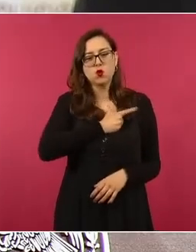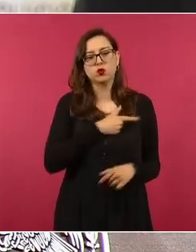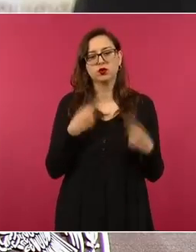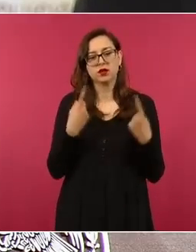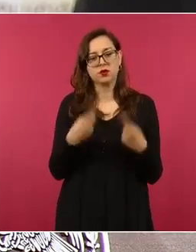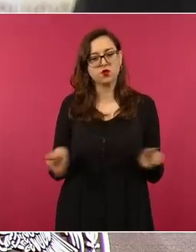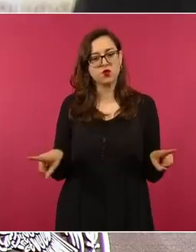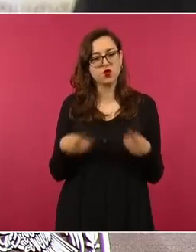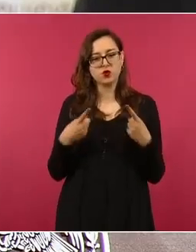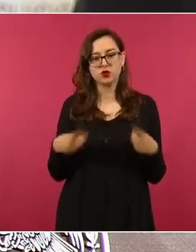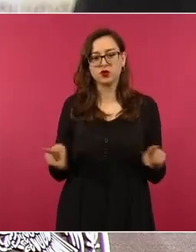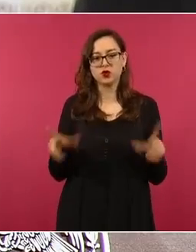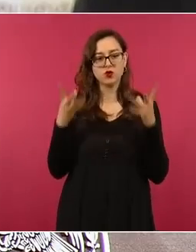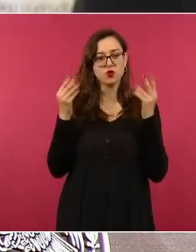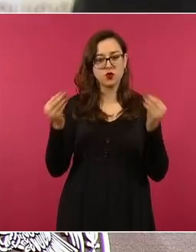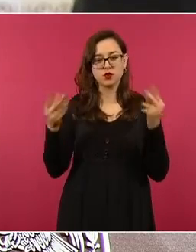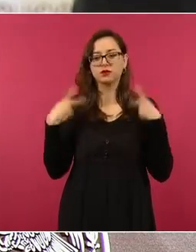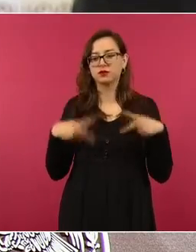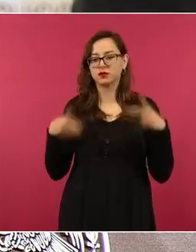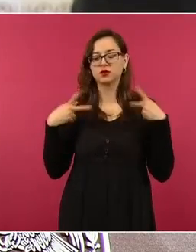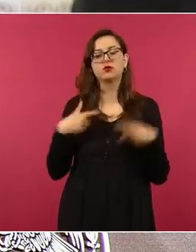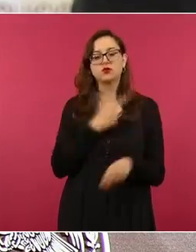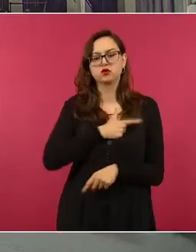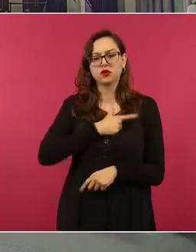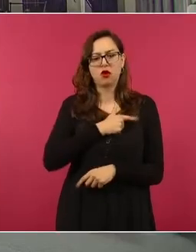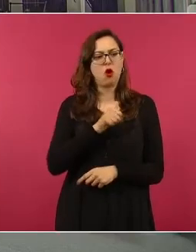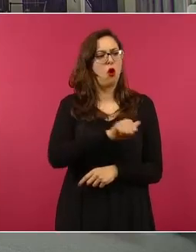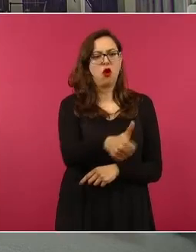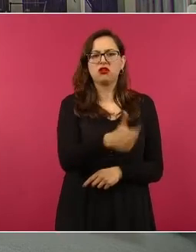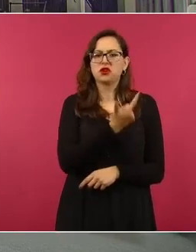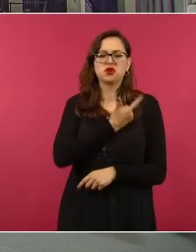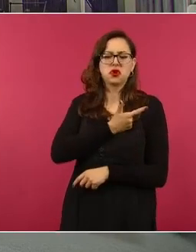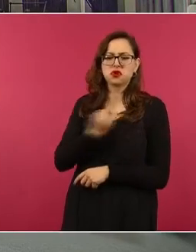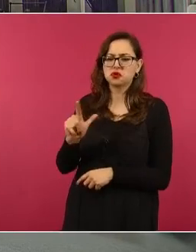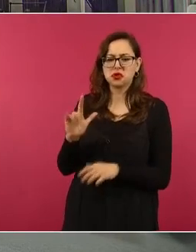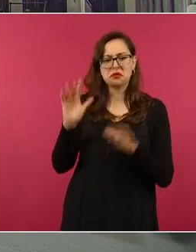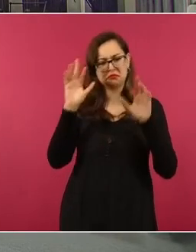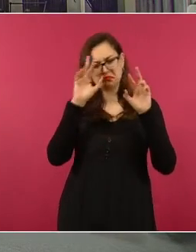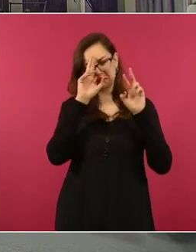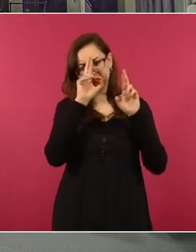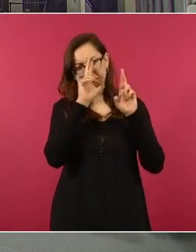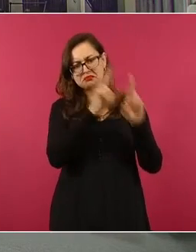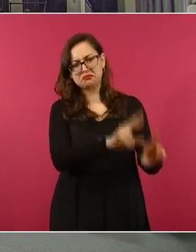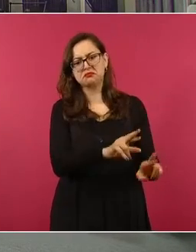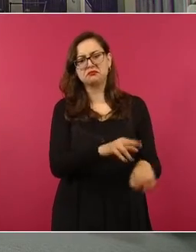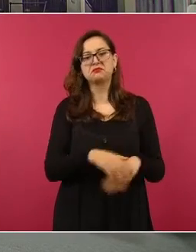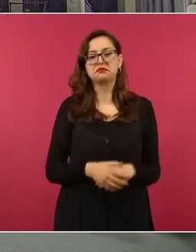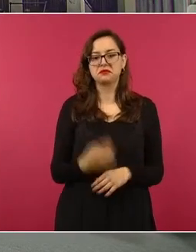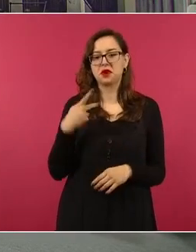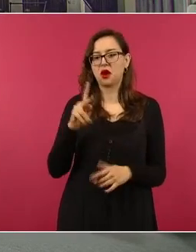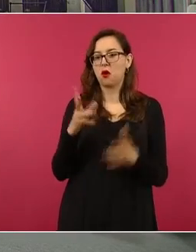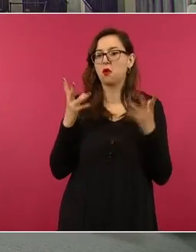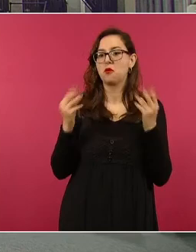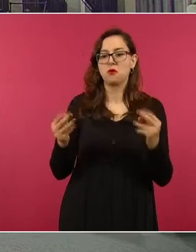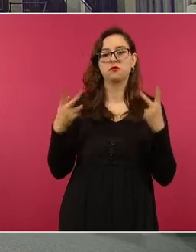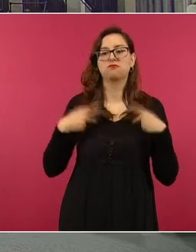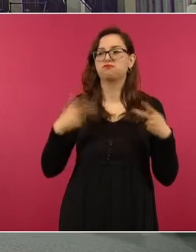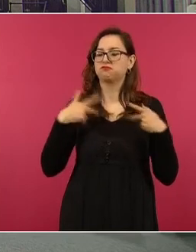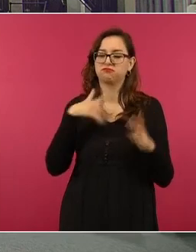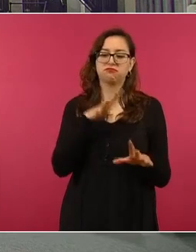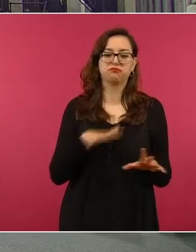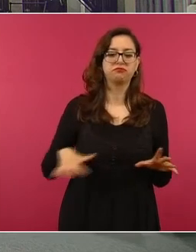mucha gente y también se respeta a quien no les gusta, ¿no? Pero sí les gusta mucho a nuestro